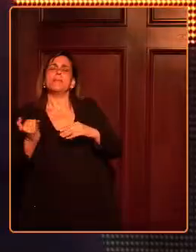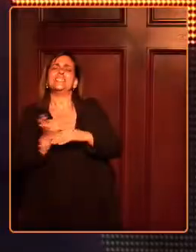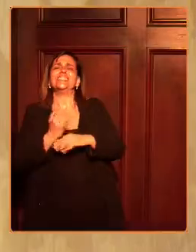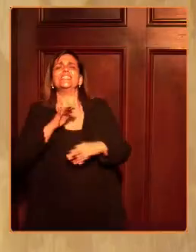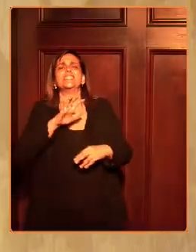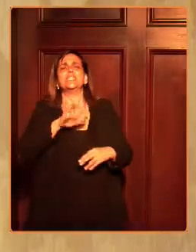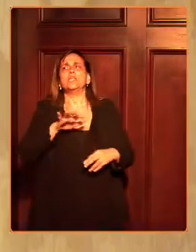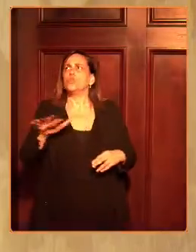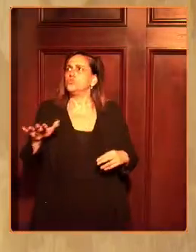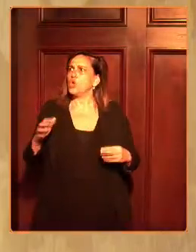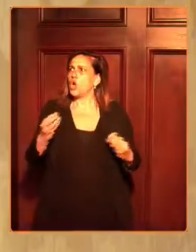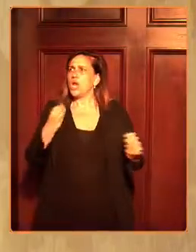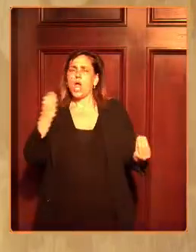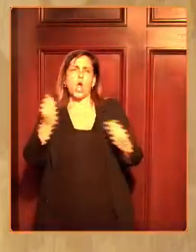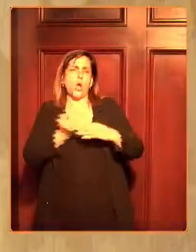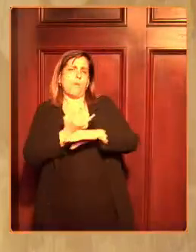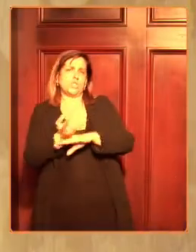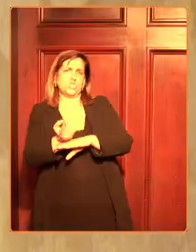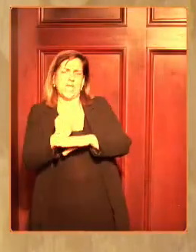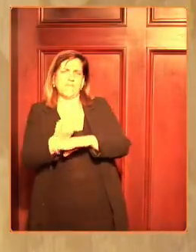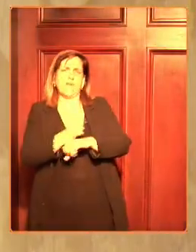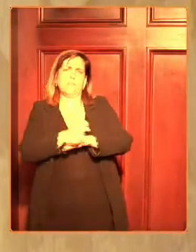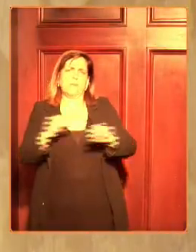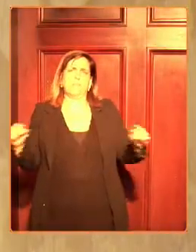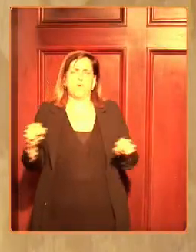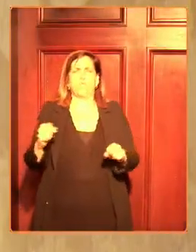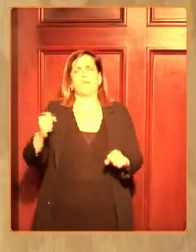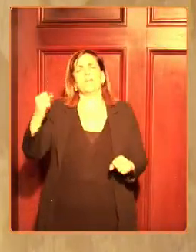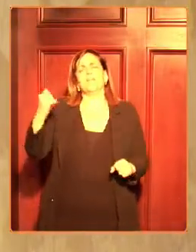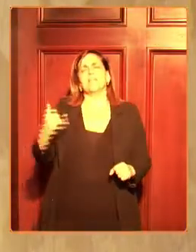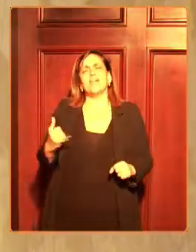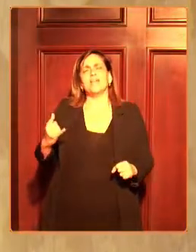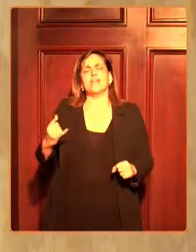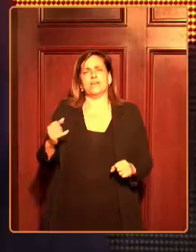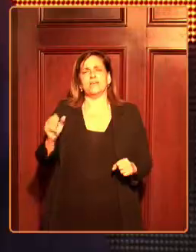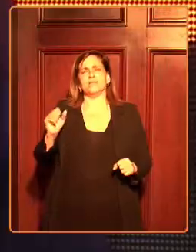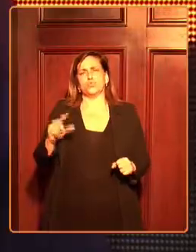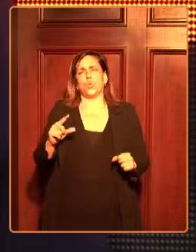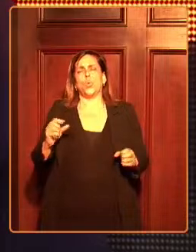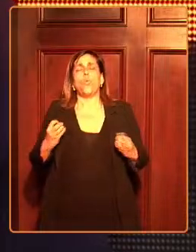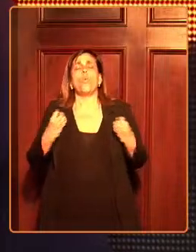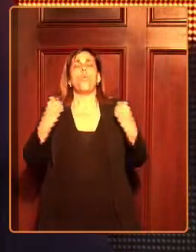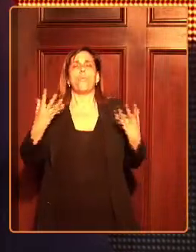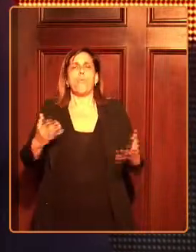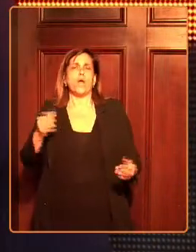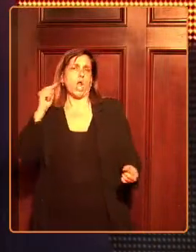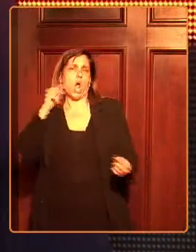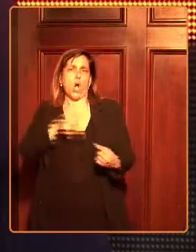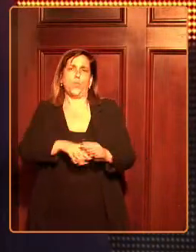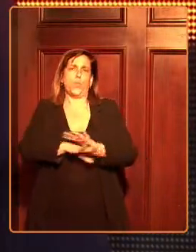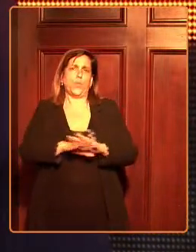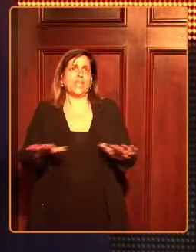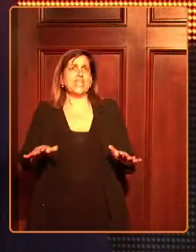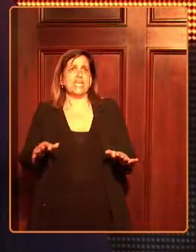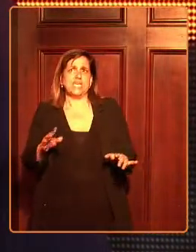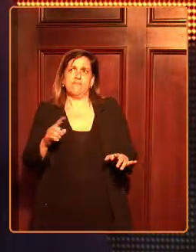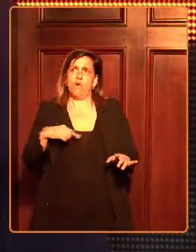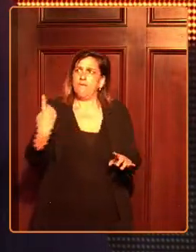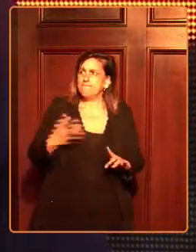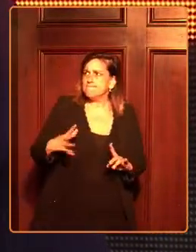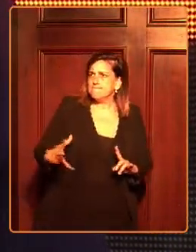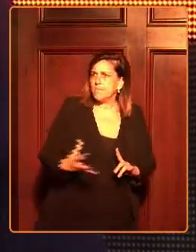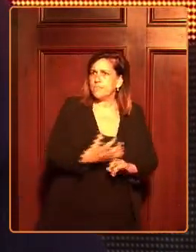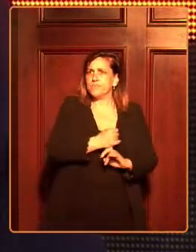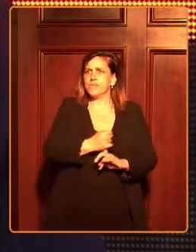como Ceibal para poder tener un buen puerto y no